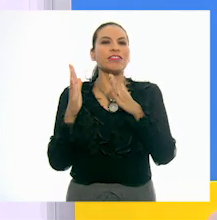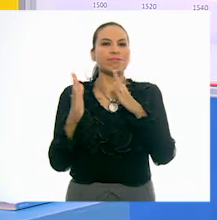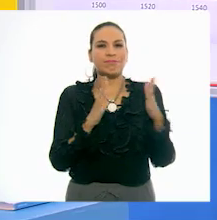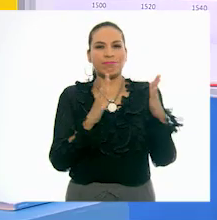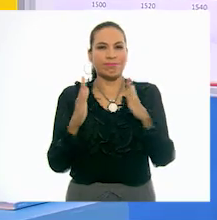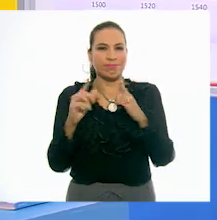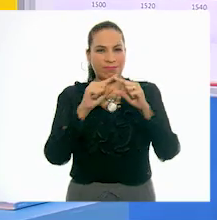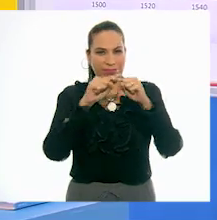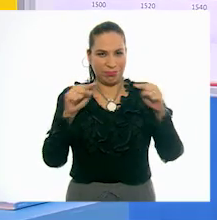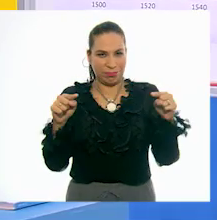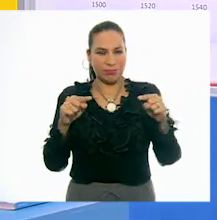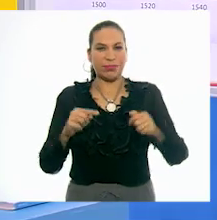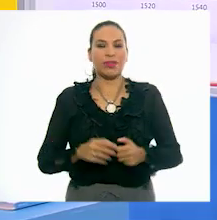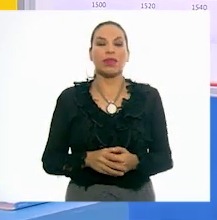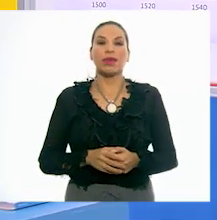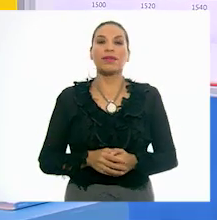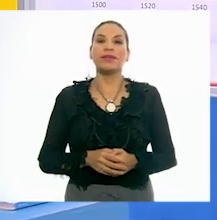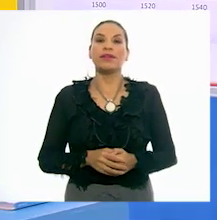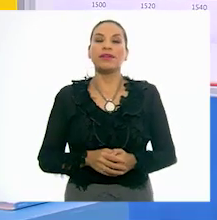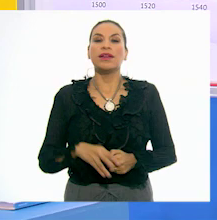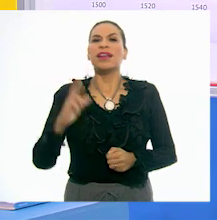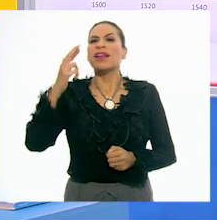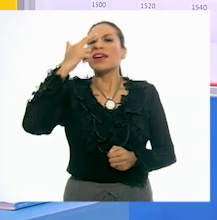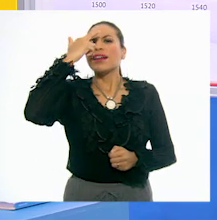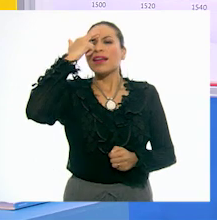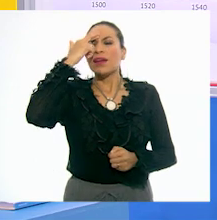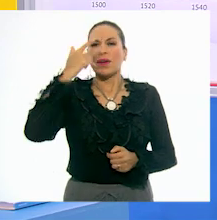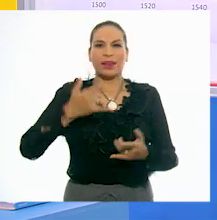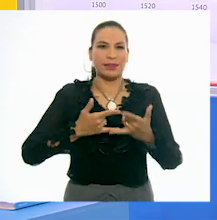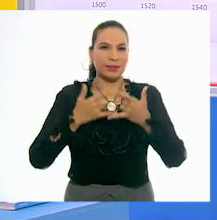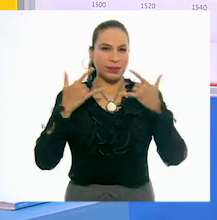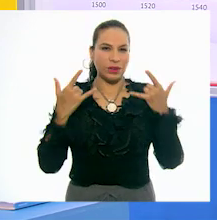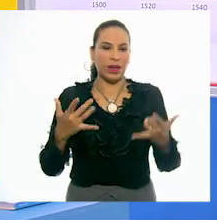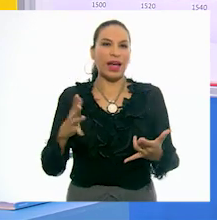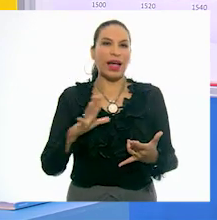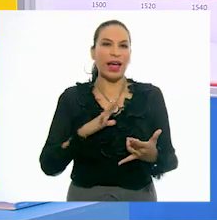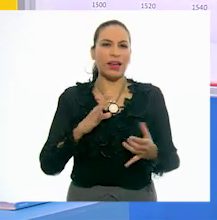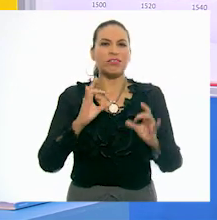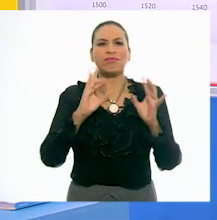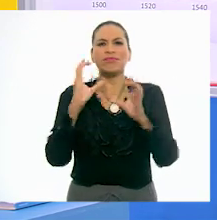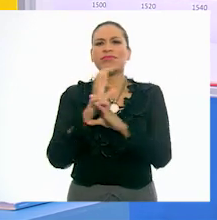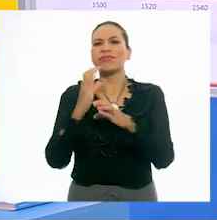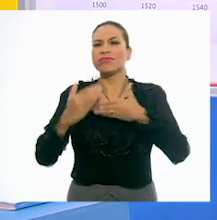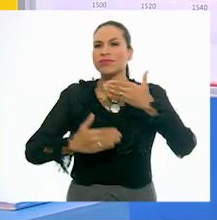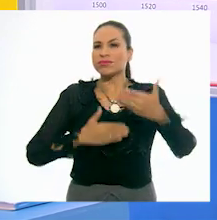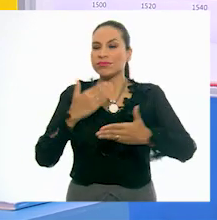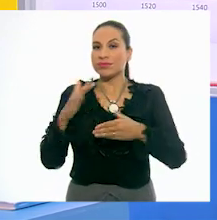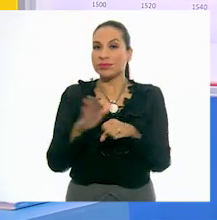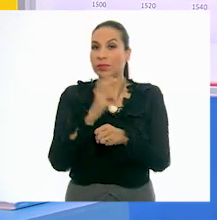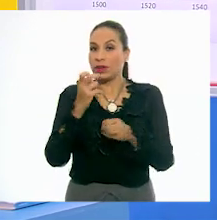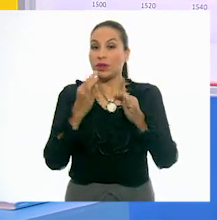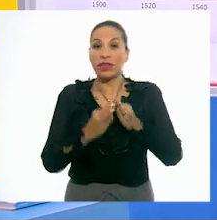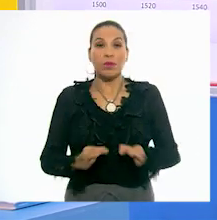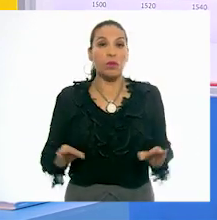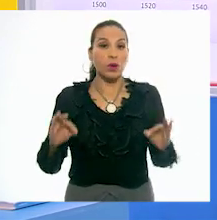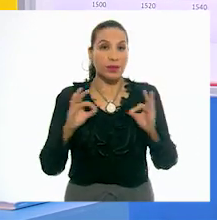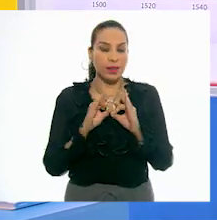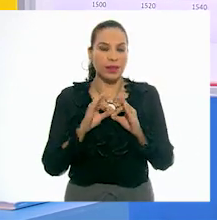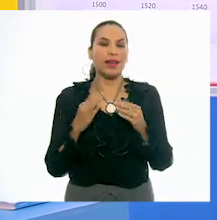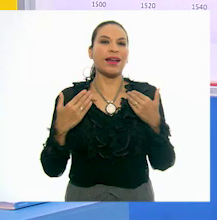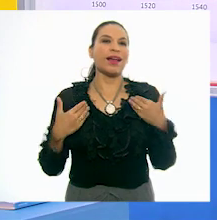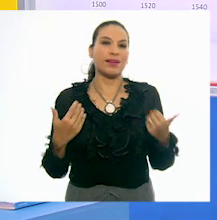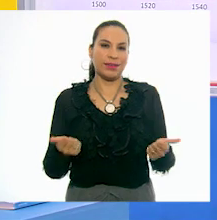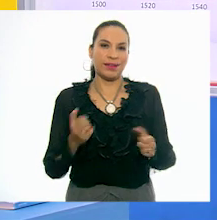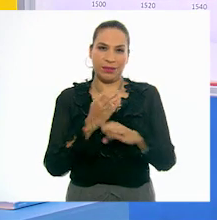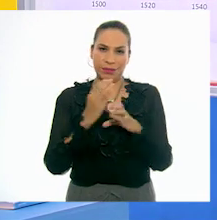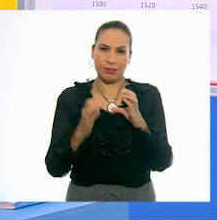en nuestra línea. Bueno, recordemos que en la historia existen hechos y procesos, por lo que es importante entender